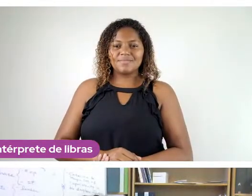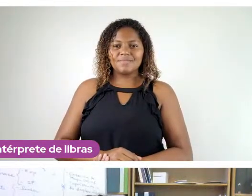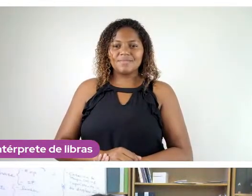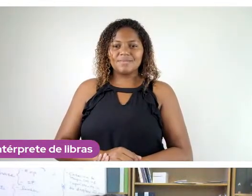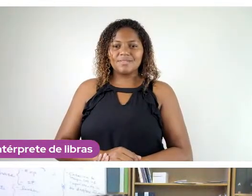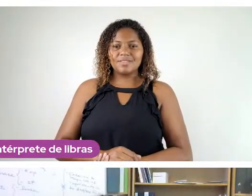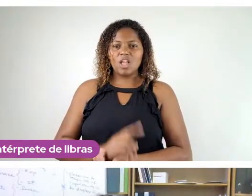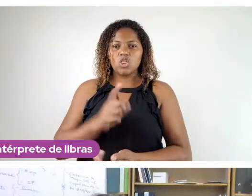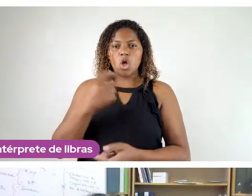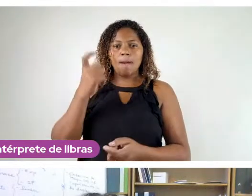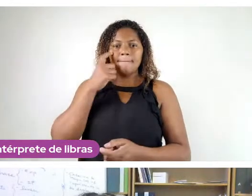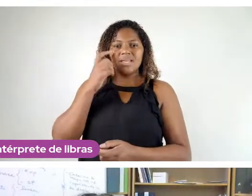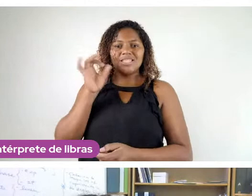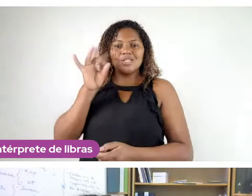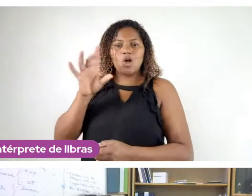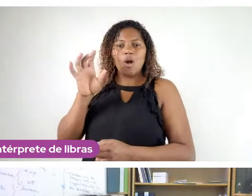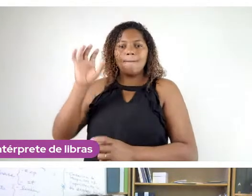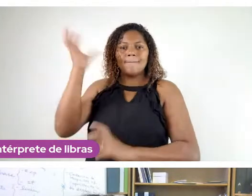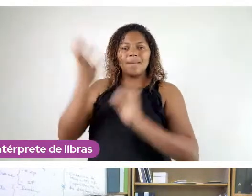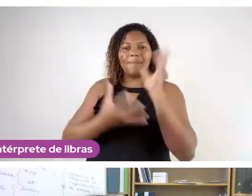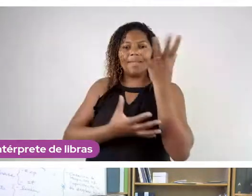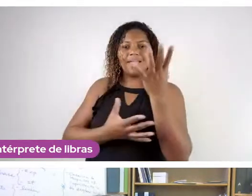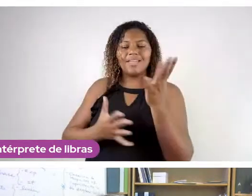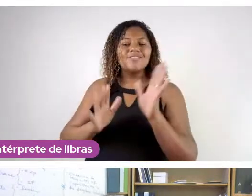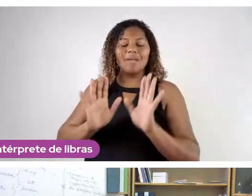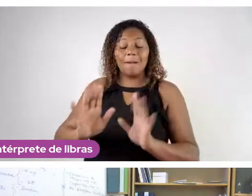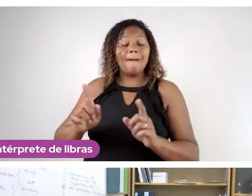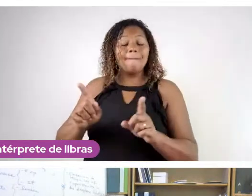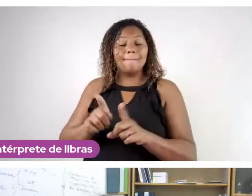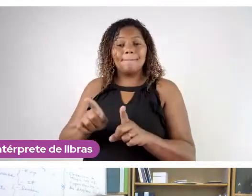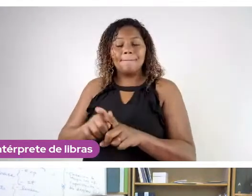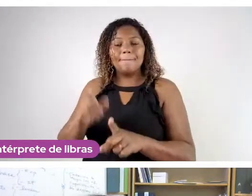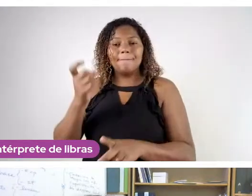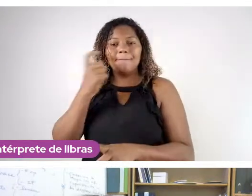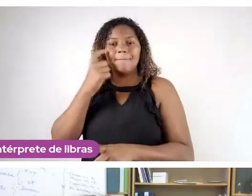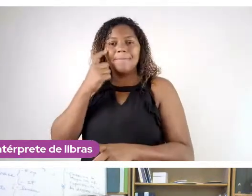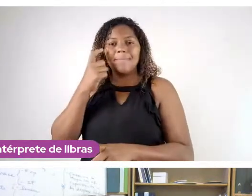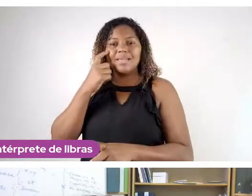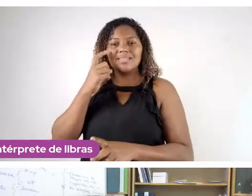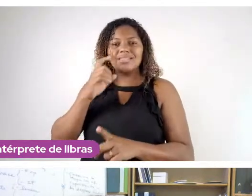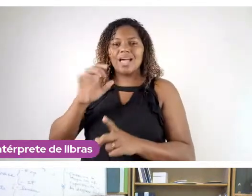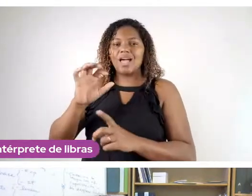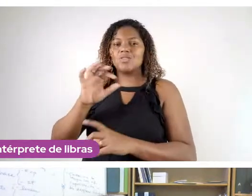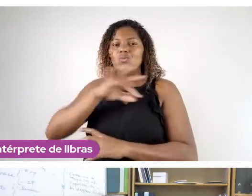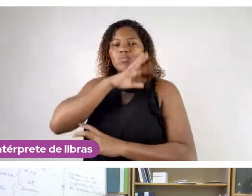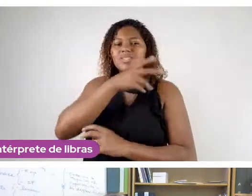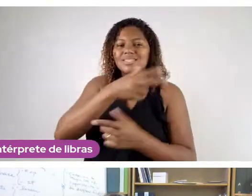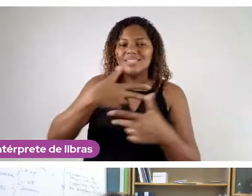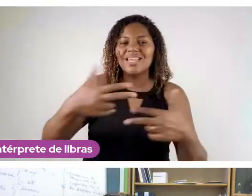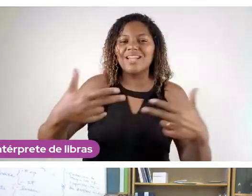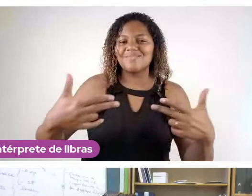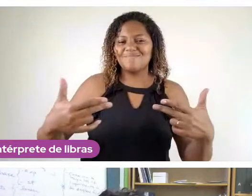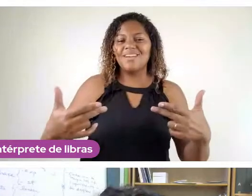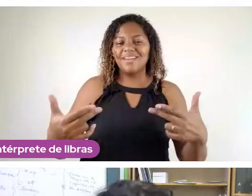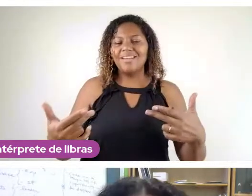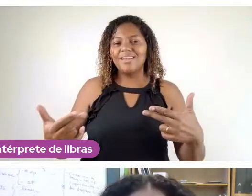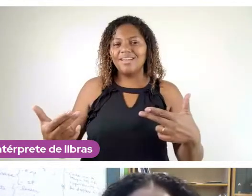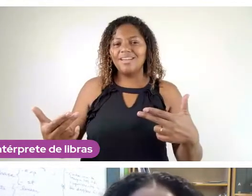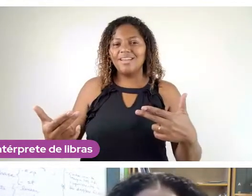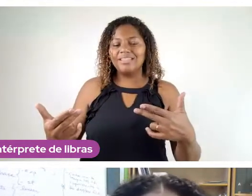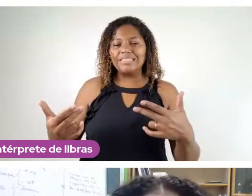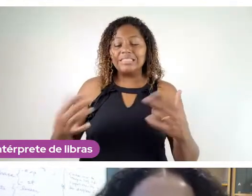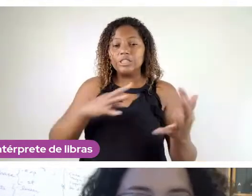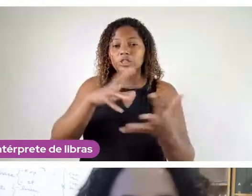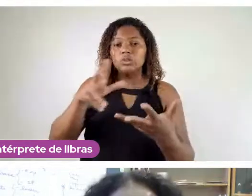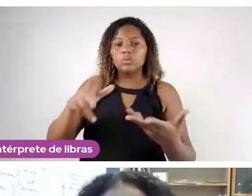pensar en nuestra propia supervivencia. Somos los perjudicados, no los animales, aunque también. Entonces, aunque sea de manera